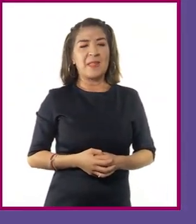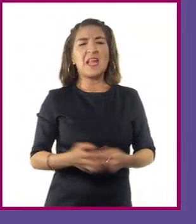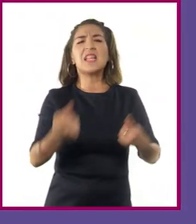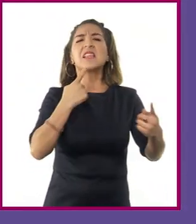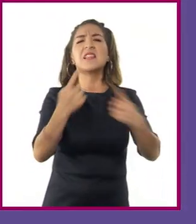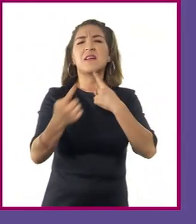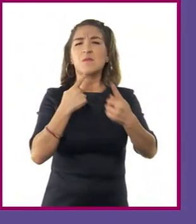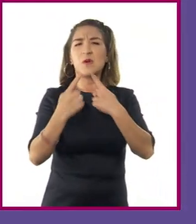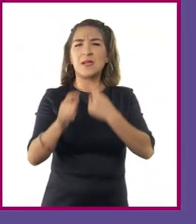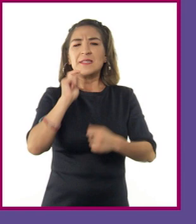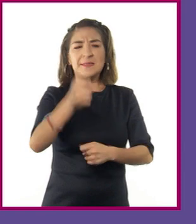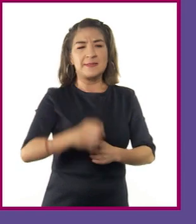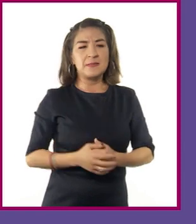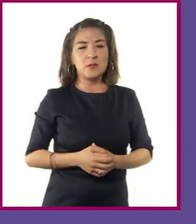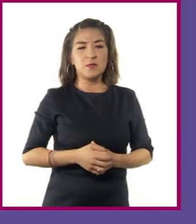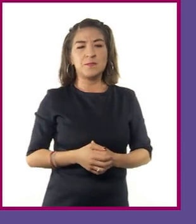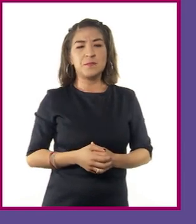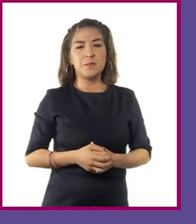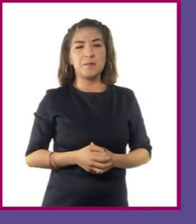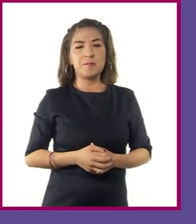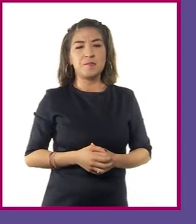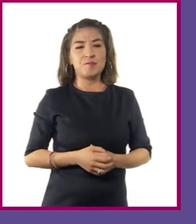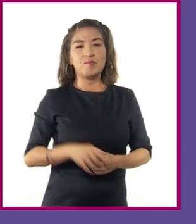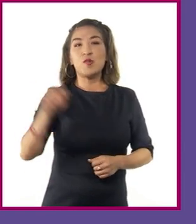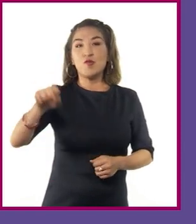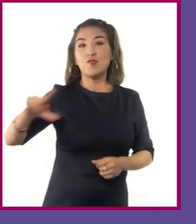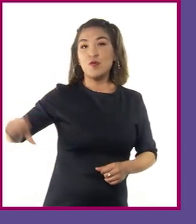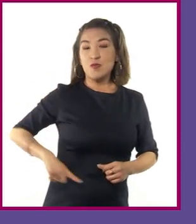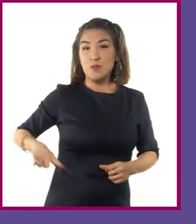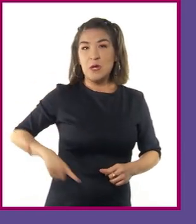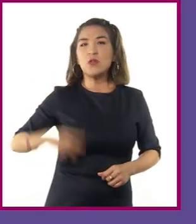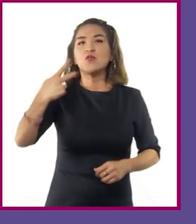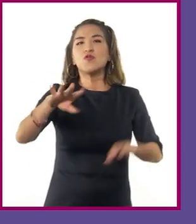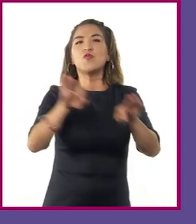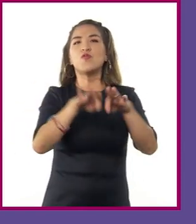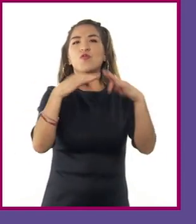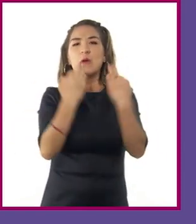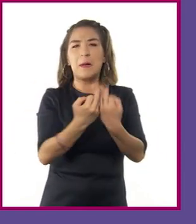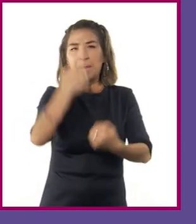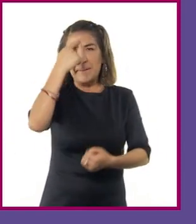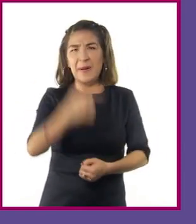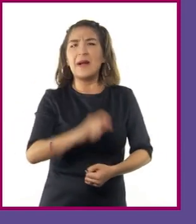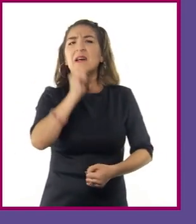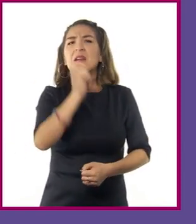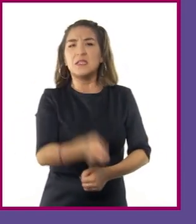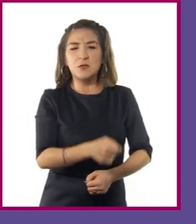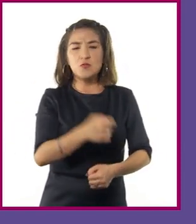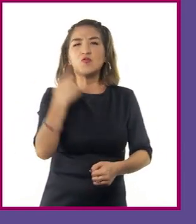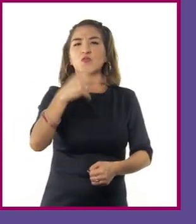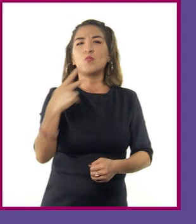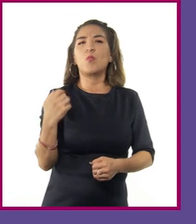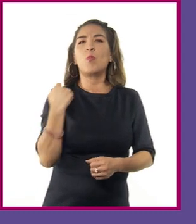Democracia es una forma de gobierno del Estado donde el poder es